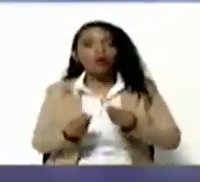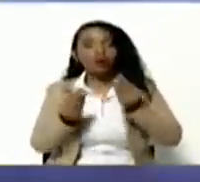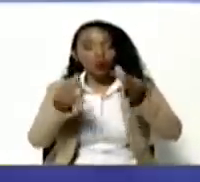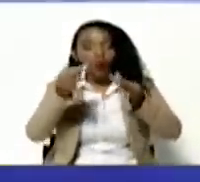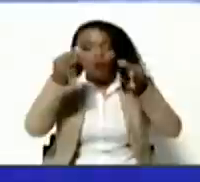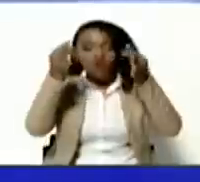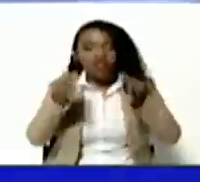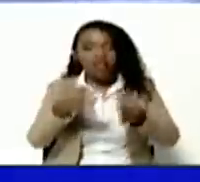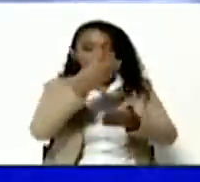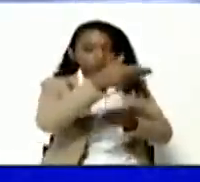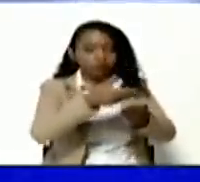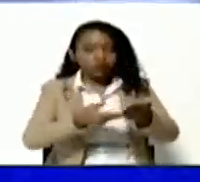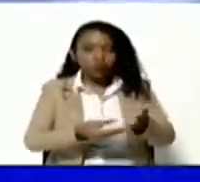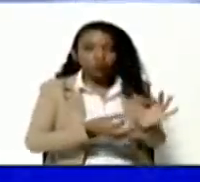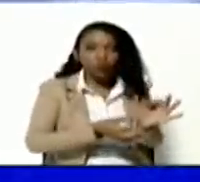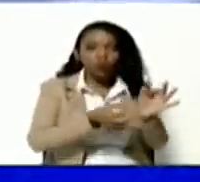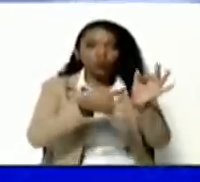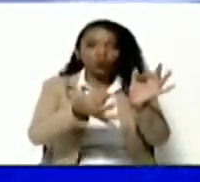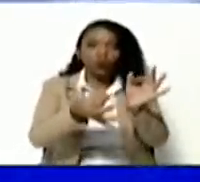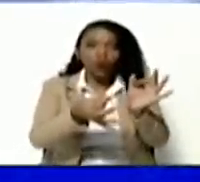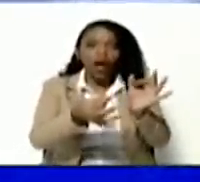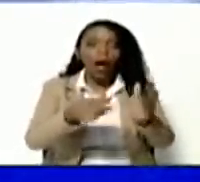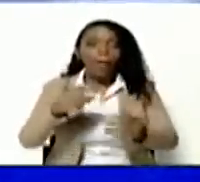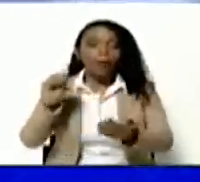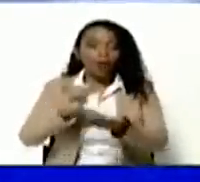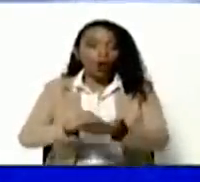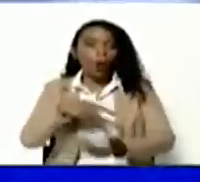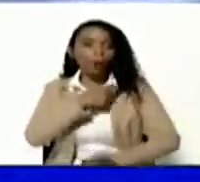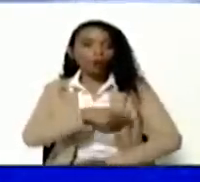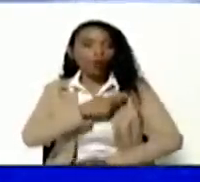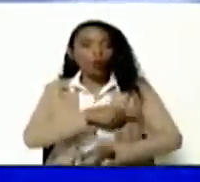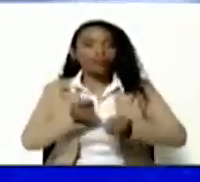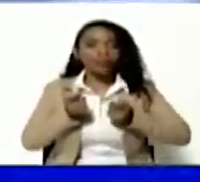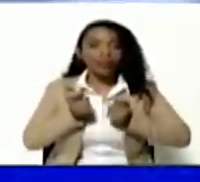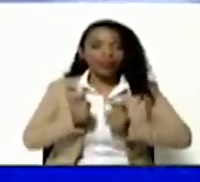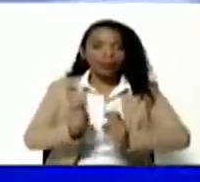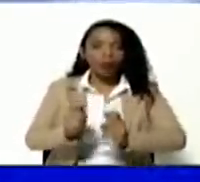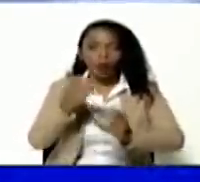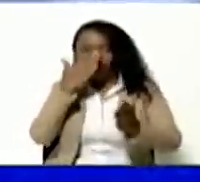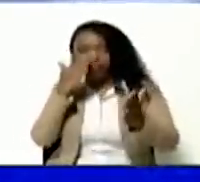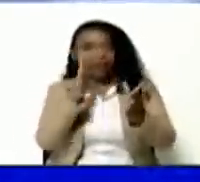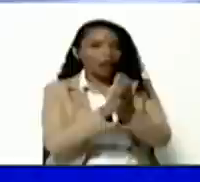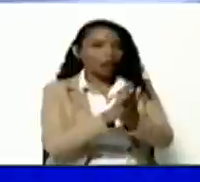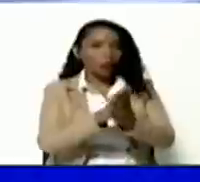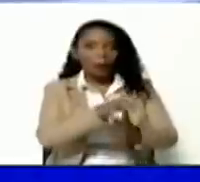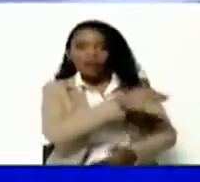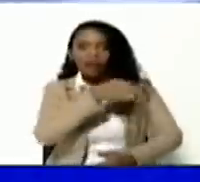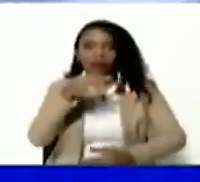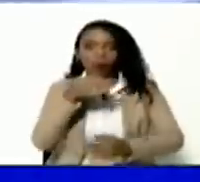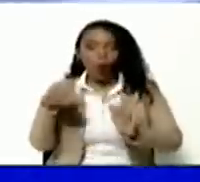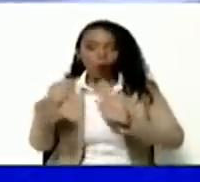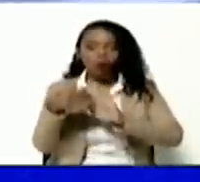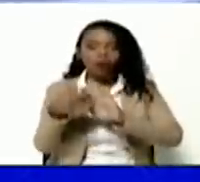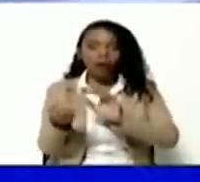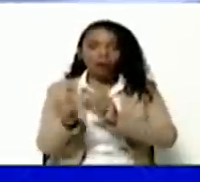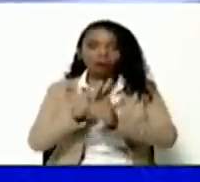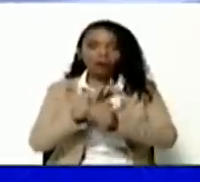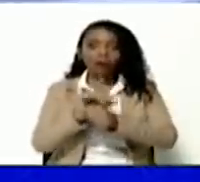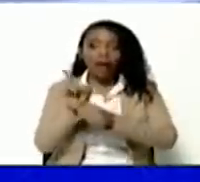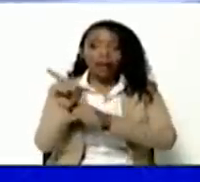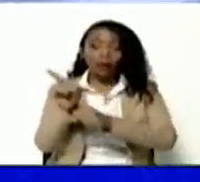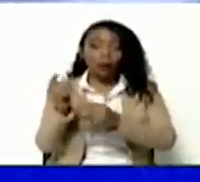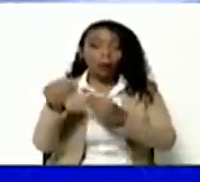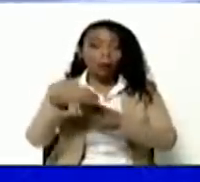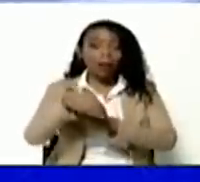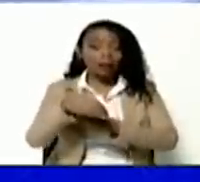oficial incorporándola a los protocolos de tratamientos directos efectivos contra el coronavirus y